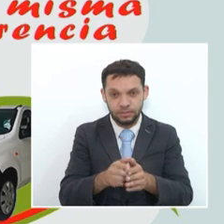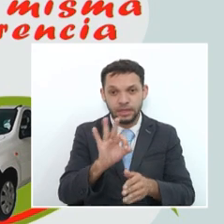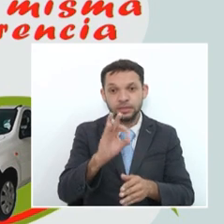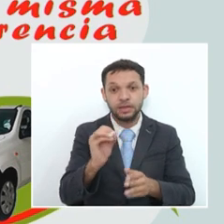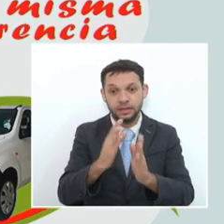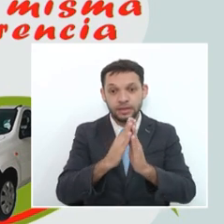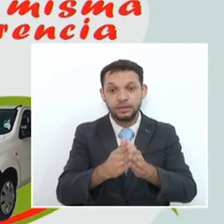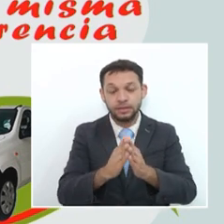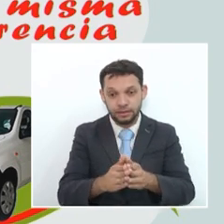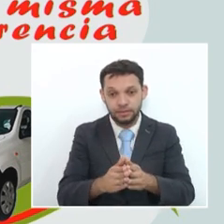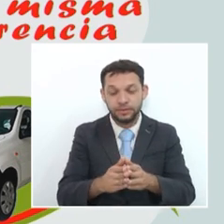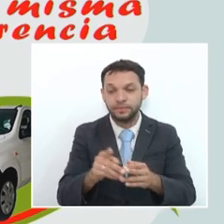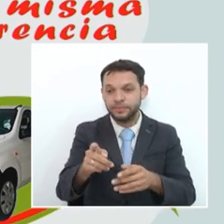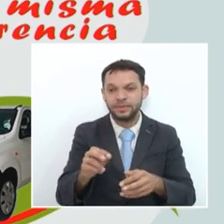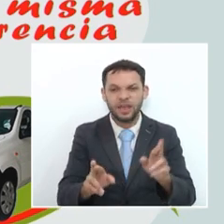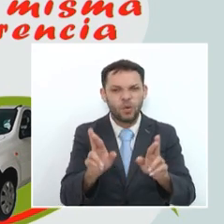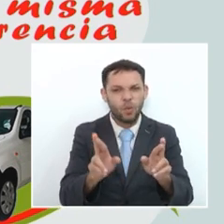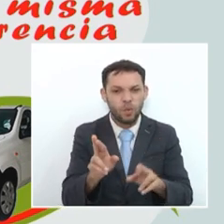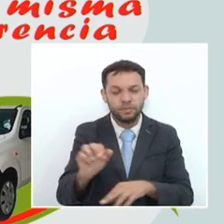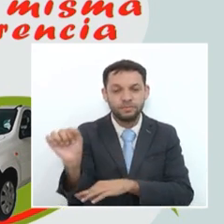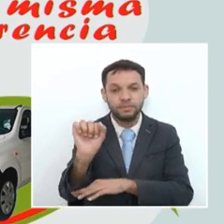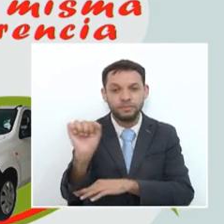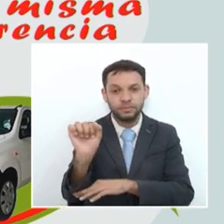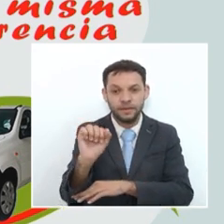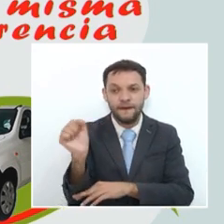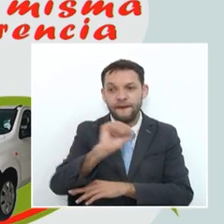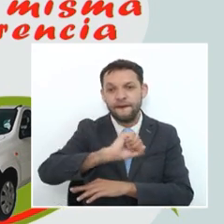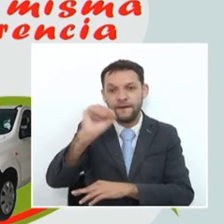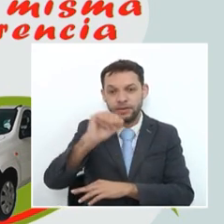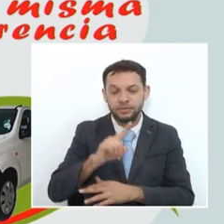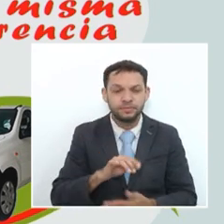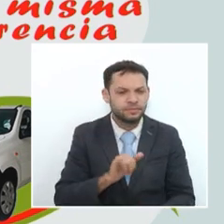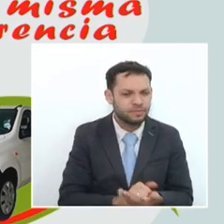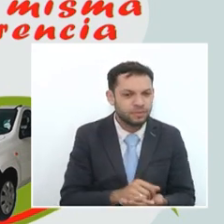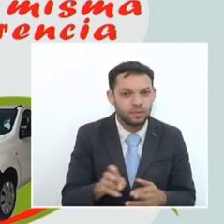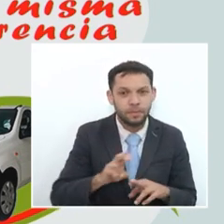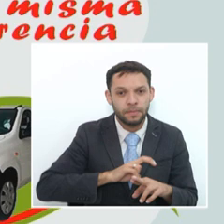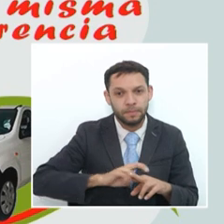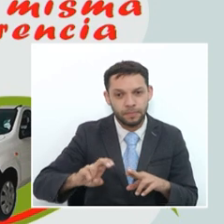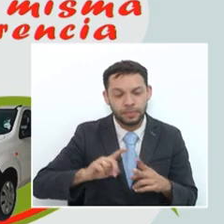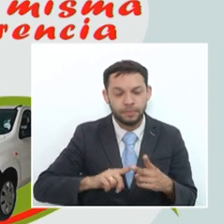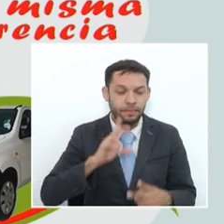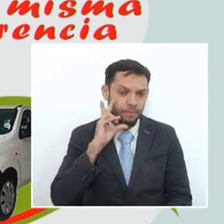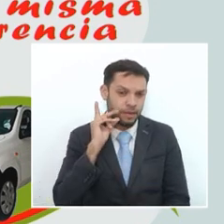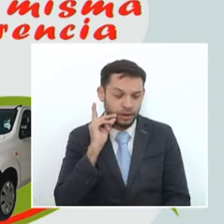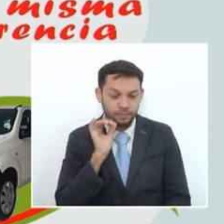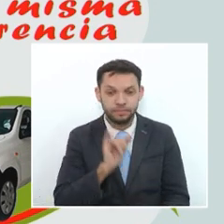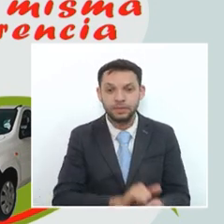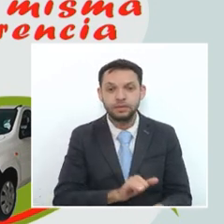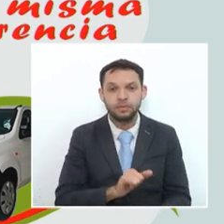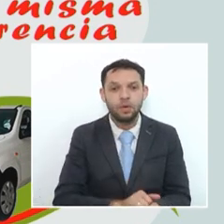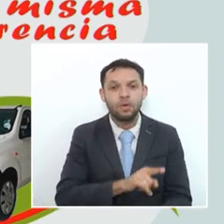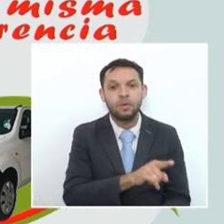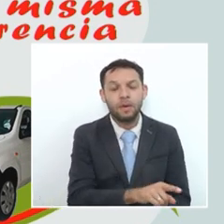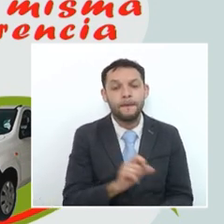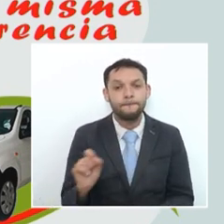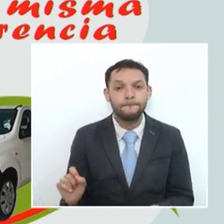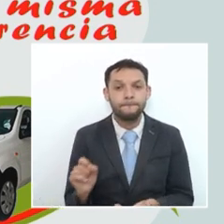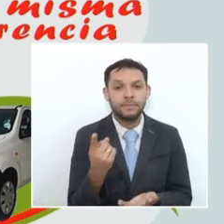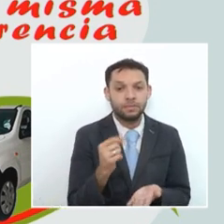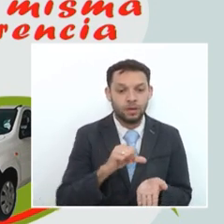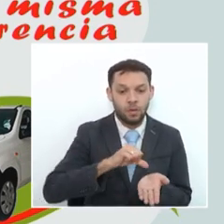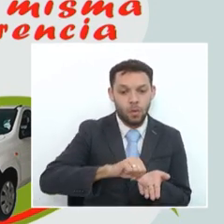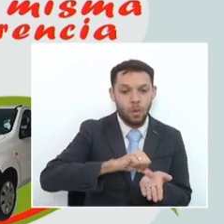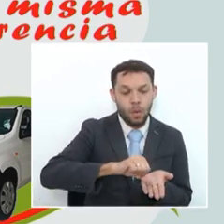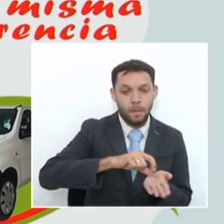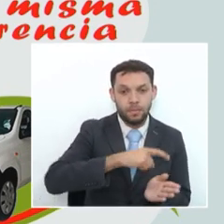siguiente. Esa feria del 30 de Manimés en Pereira y Manizales consiste en lo siguiente. Usted compra el primer producto a precio pleno y